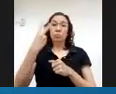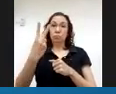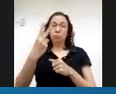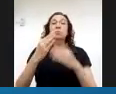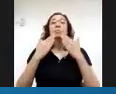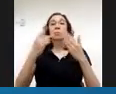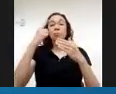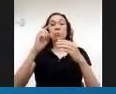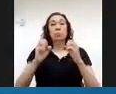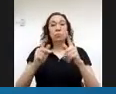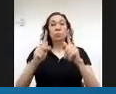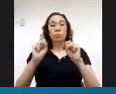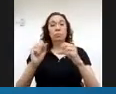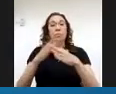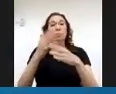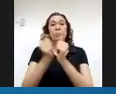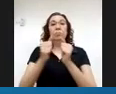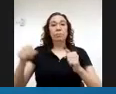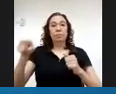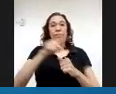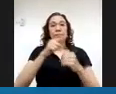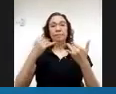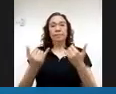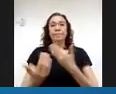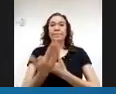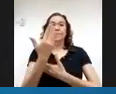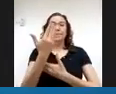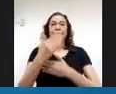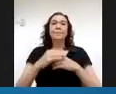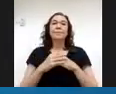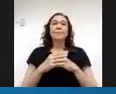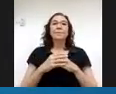de poder compartir con ustedes esta mañana.